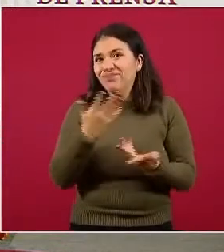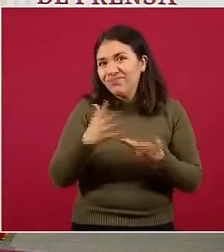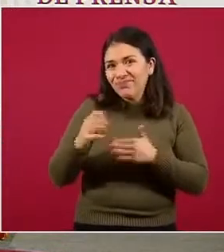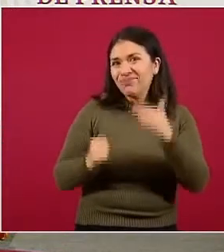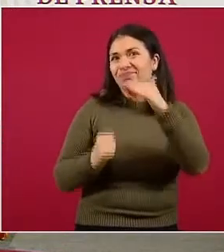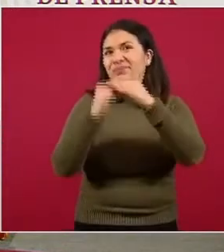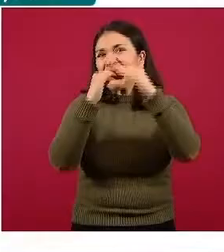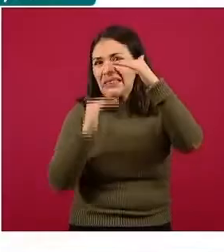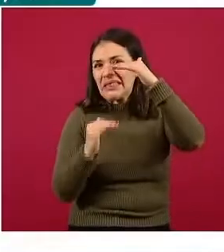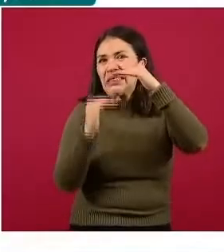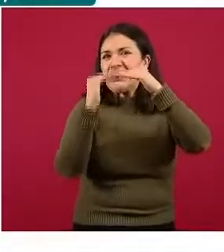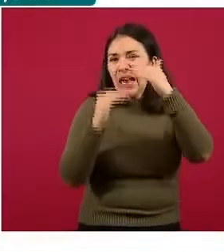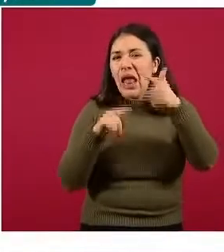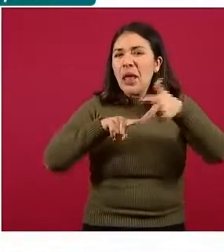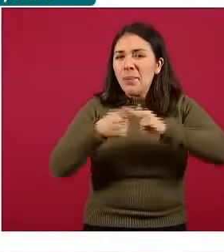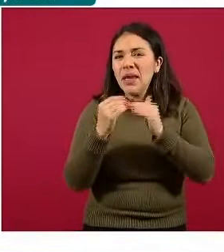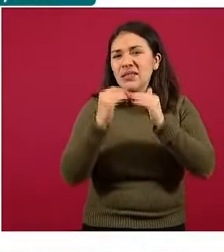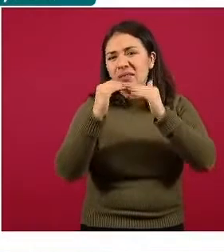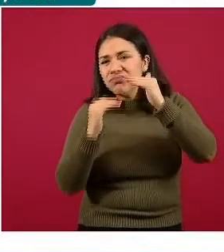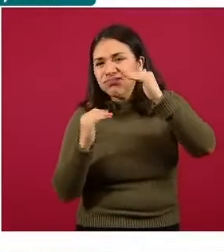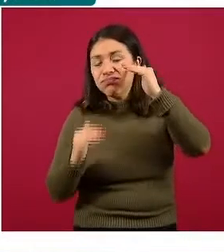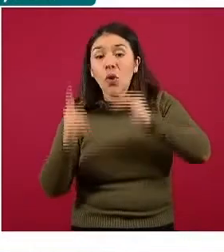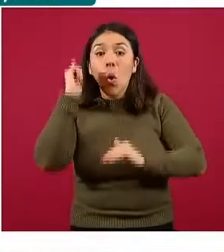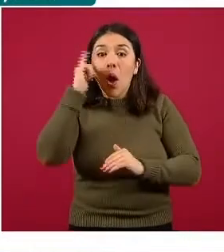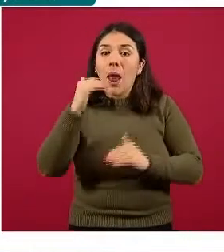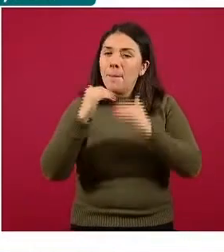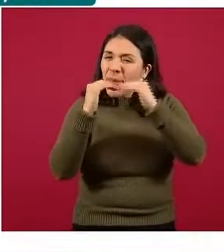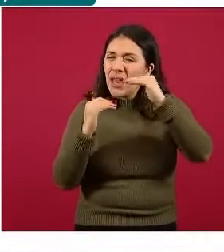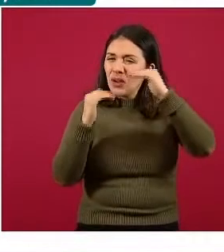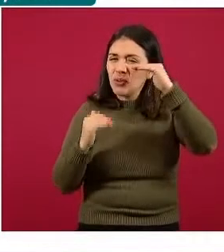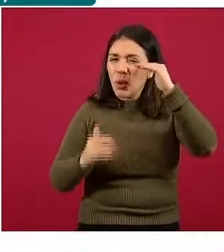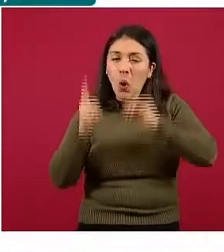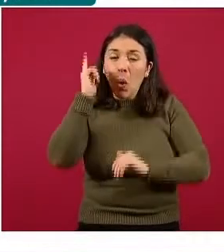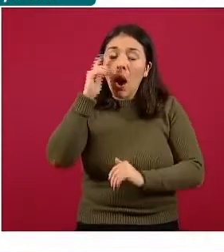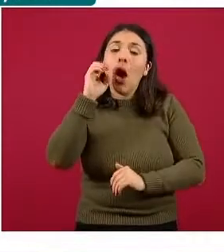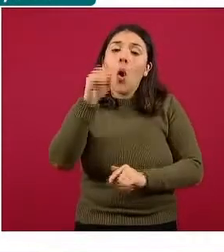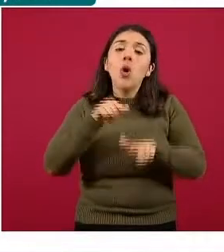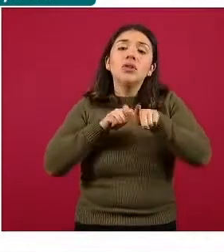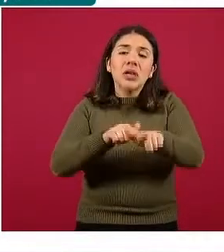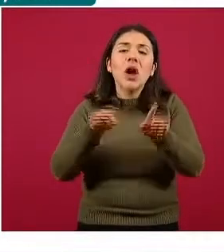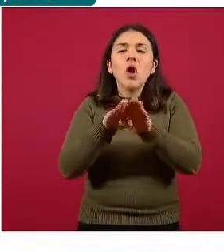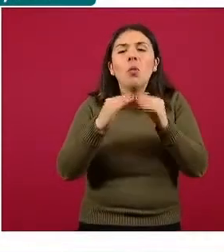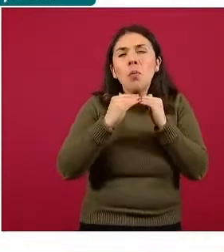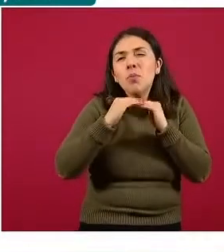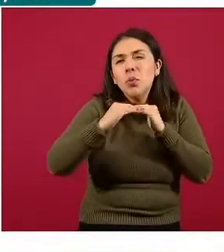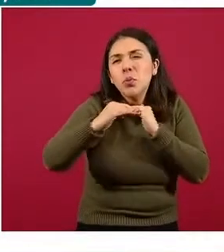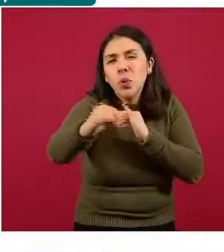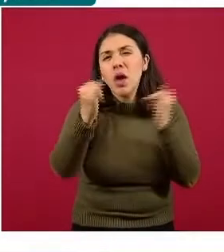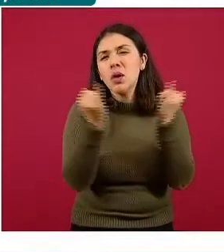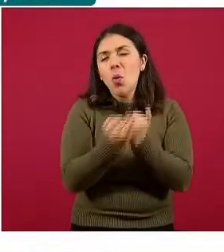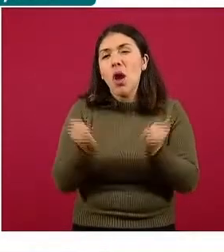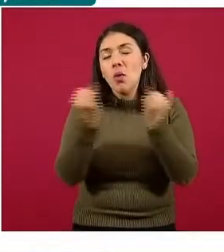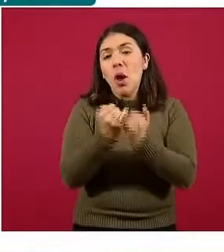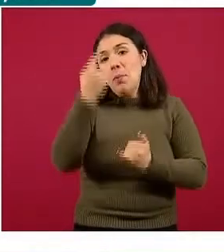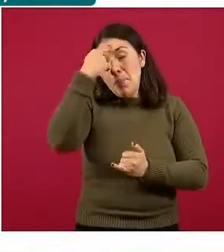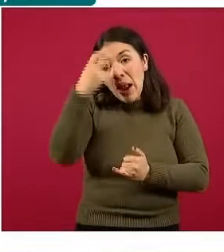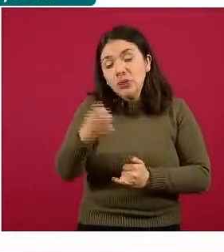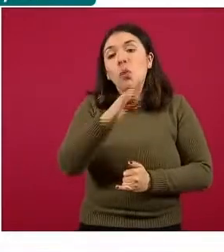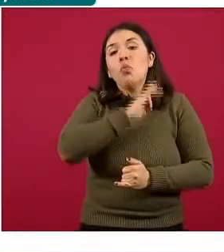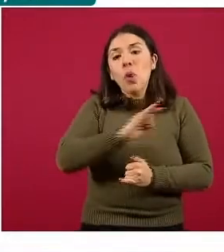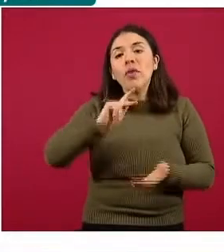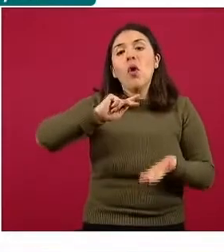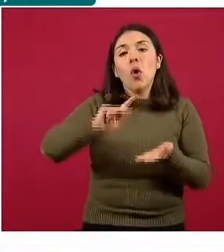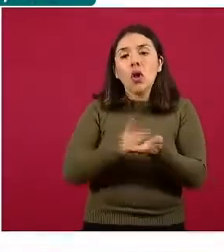se empieza a reducir, esperemos que esto reduzca más o al menos se mantenga en una meseta para poder volver